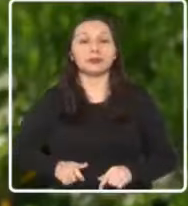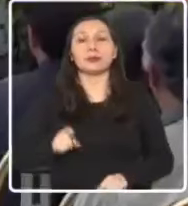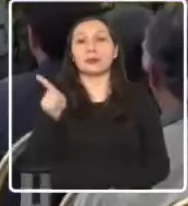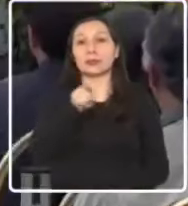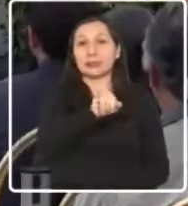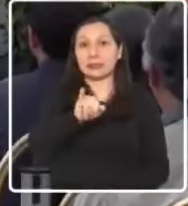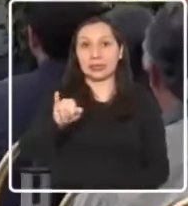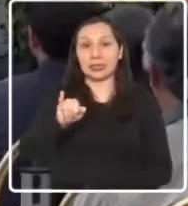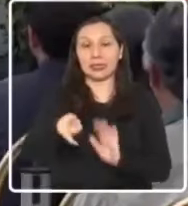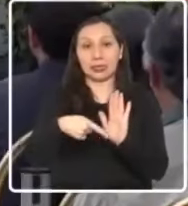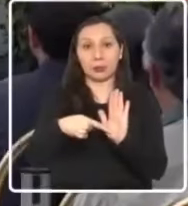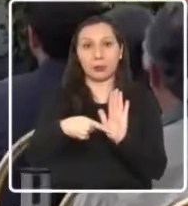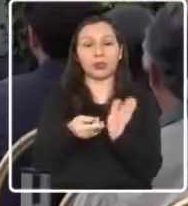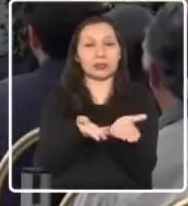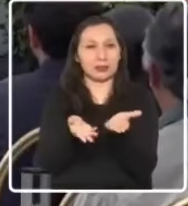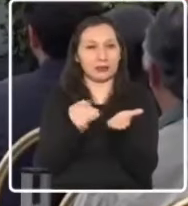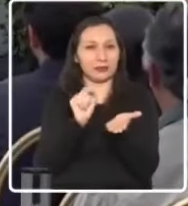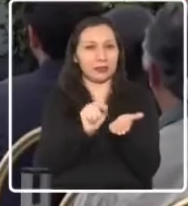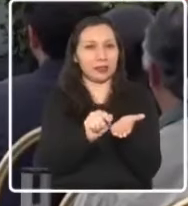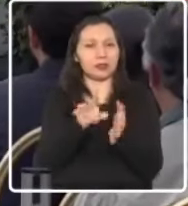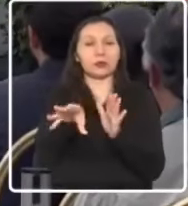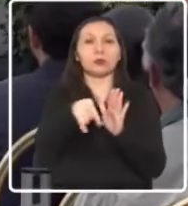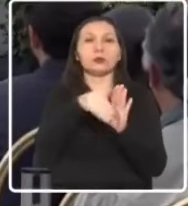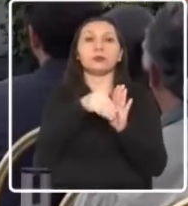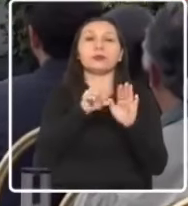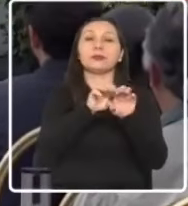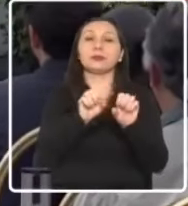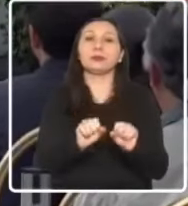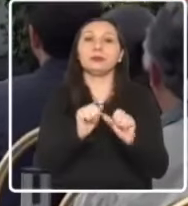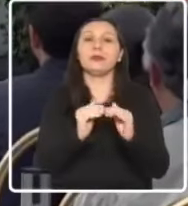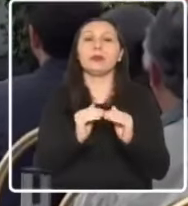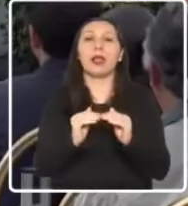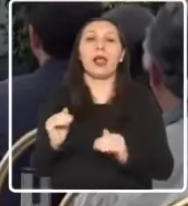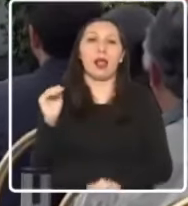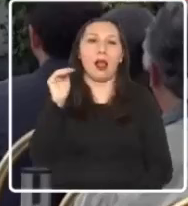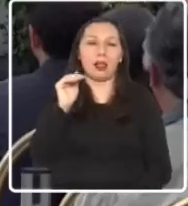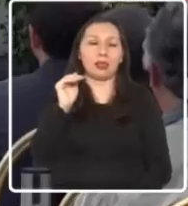Impuestos Internos, se incorpora al sistema de alta